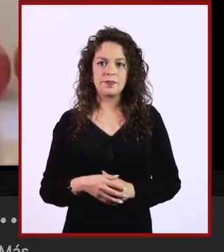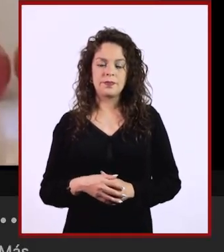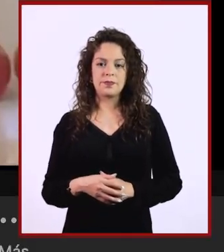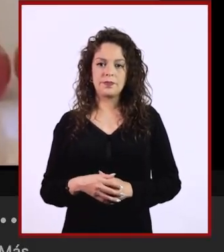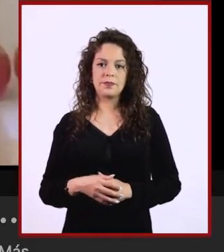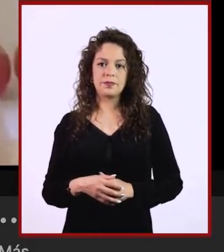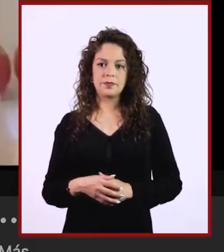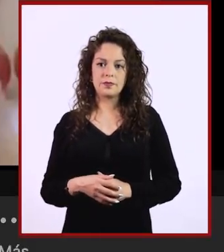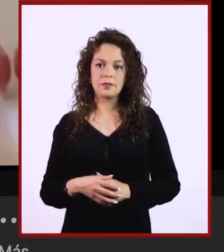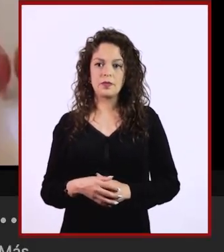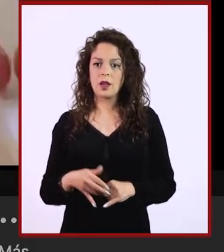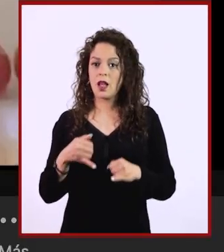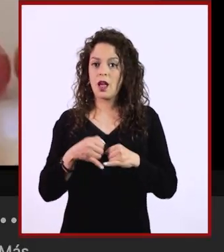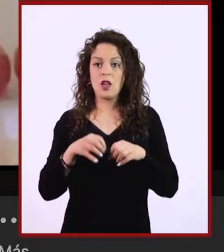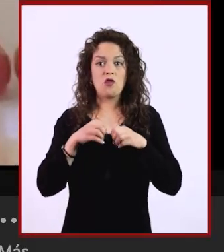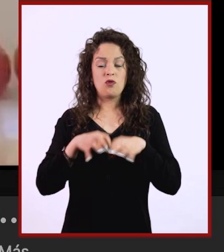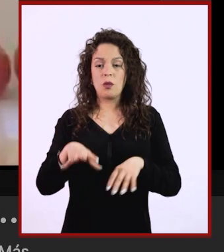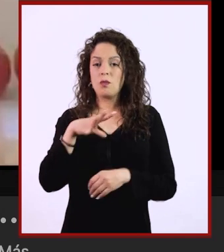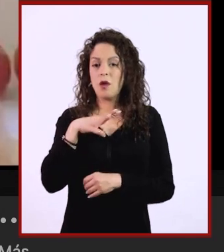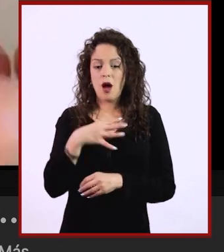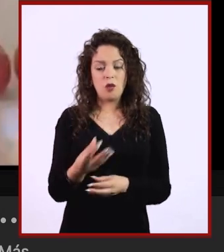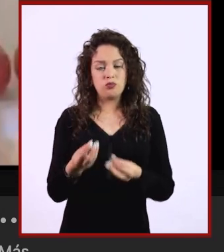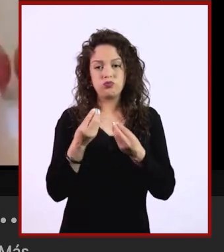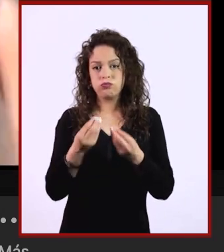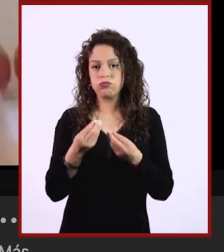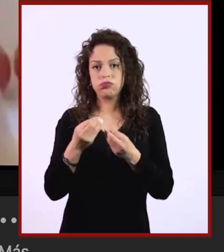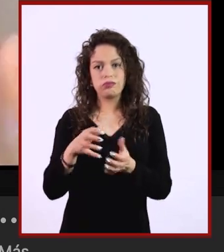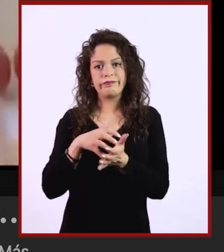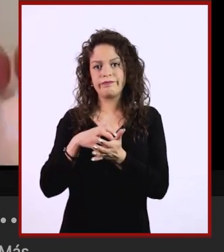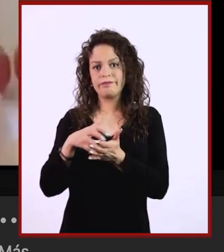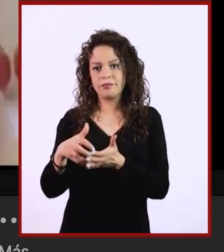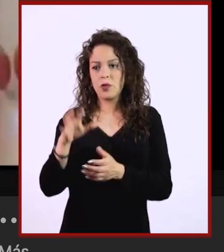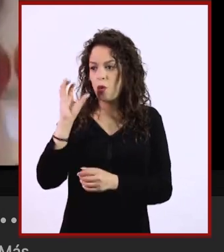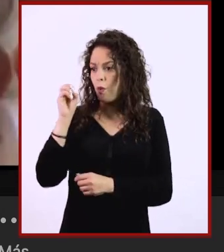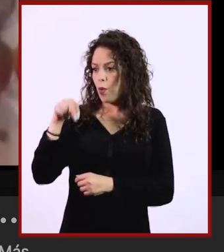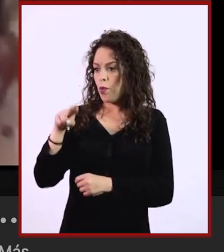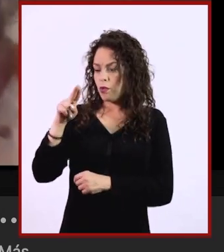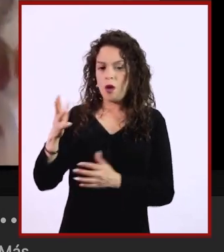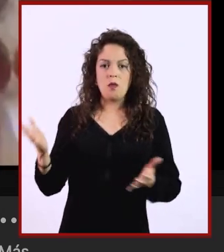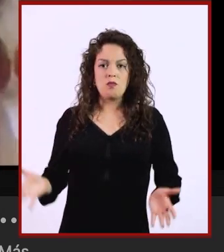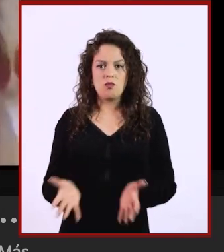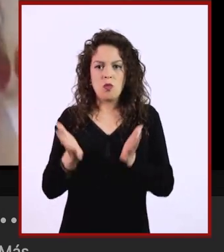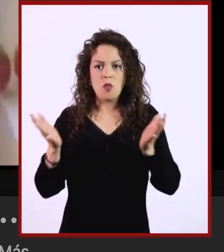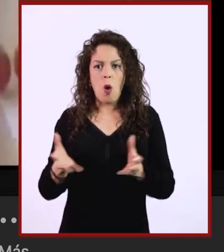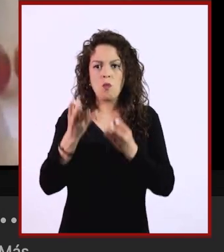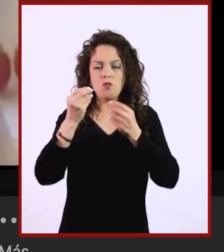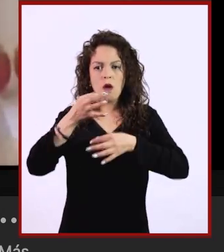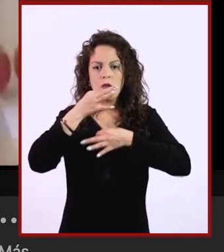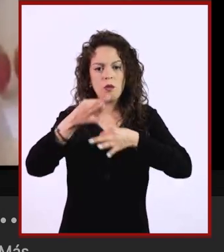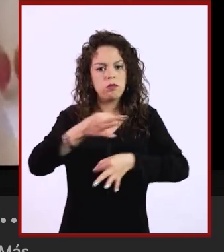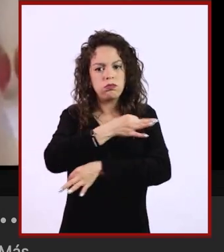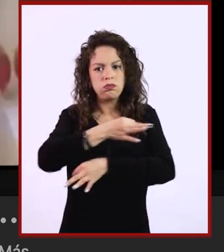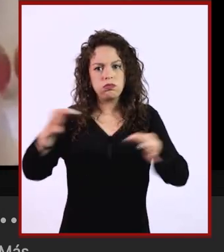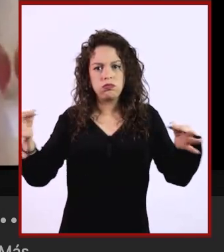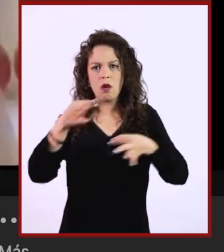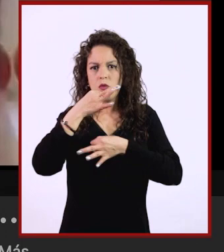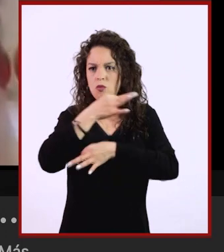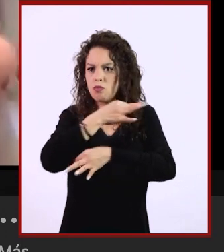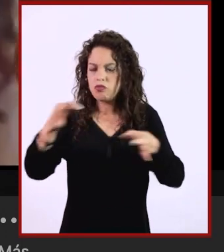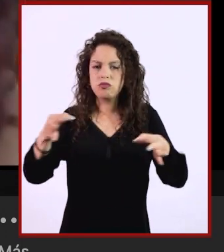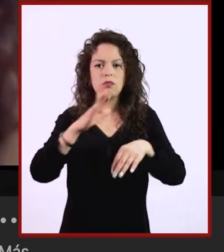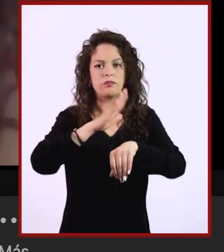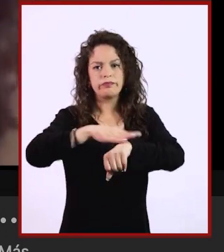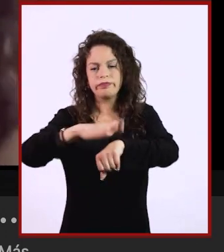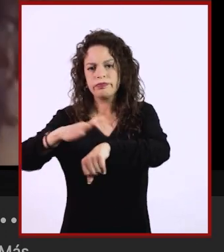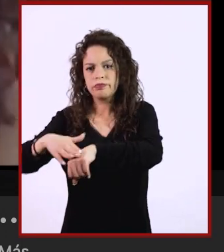hay mucha información que la misma ONU promueve, ¿no? De hecho, promueve muchas campañas ciudadanas, ¿no? Para poder cumplir